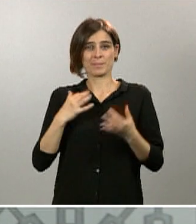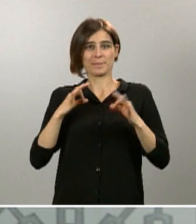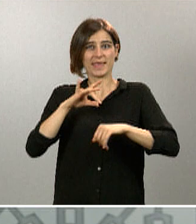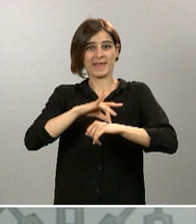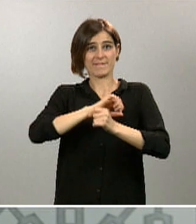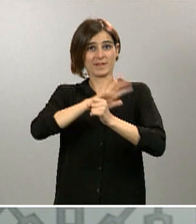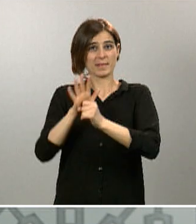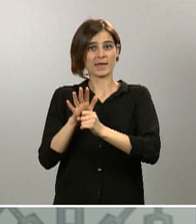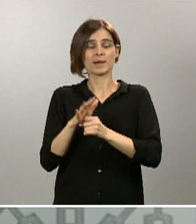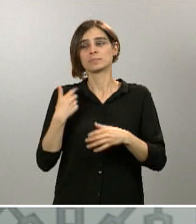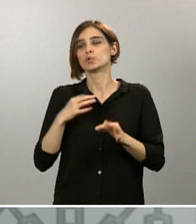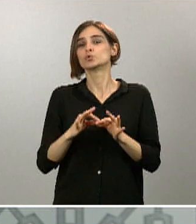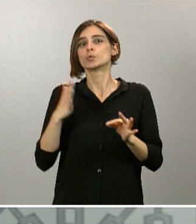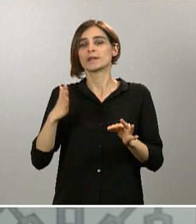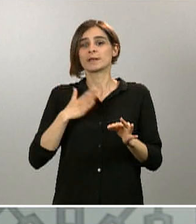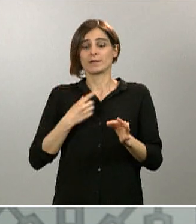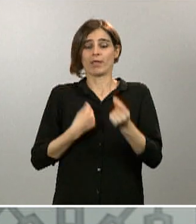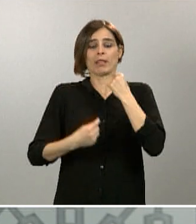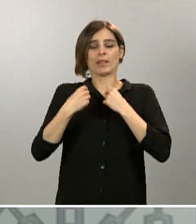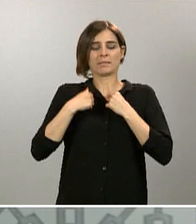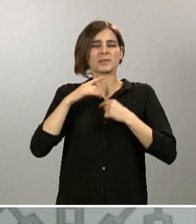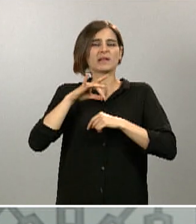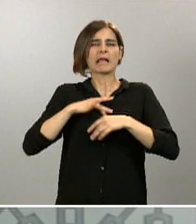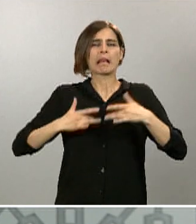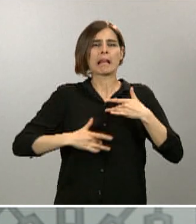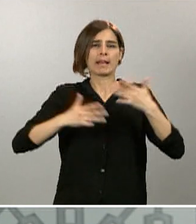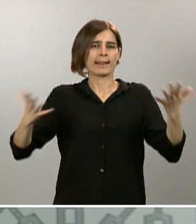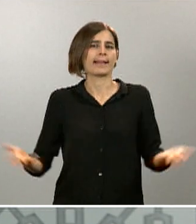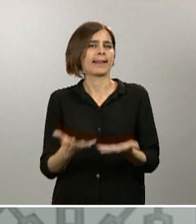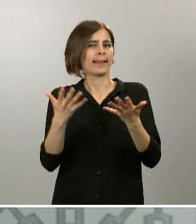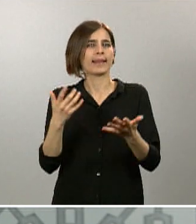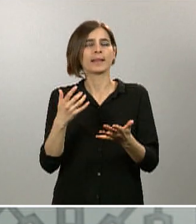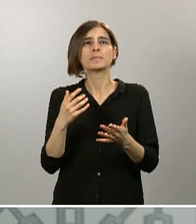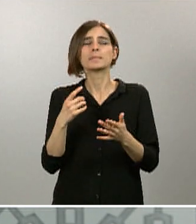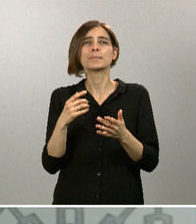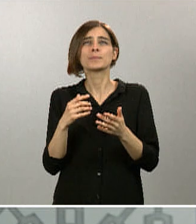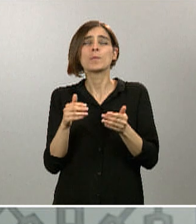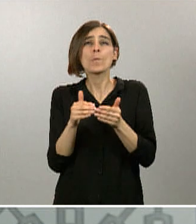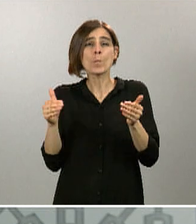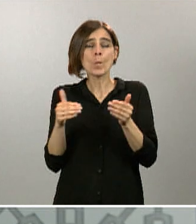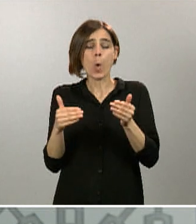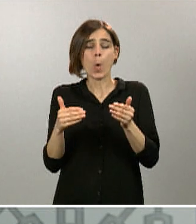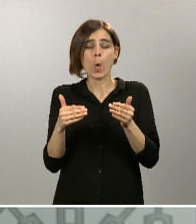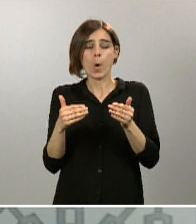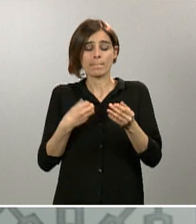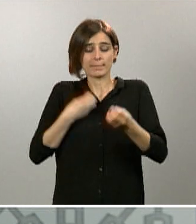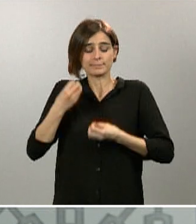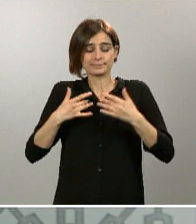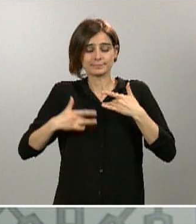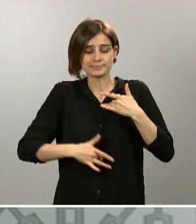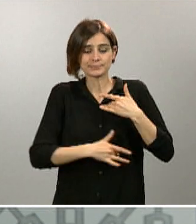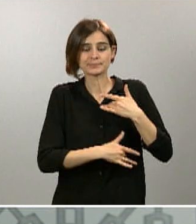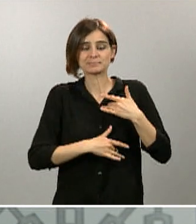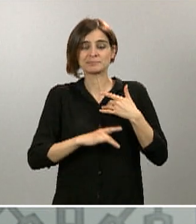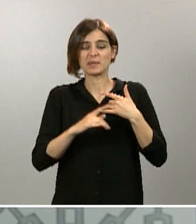sido bastante leve. He tenido un poquito de fiebre el primer día, segundo día. He mantenido